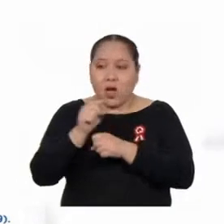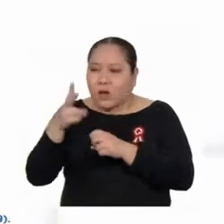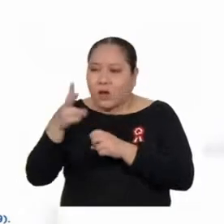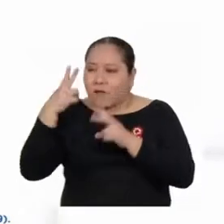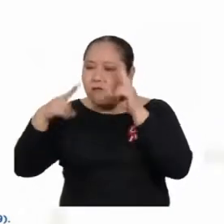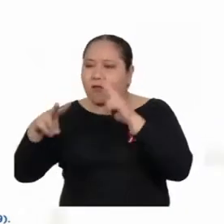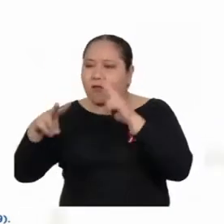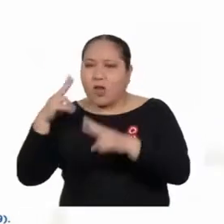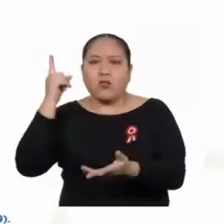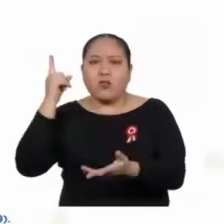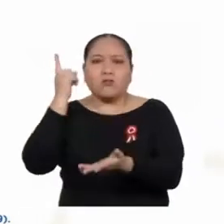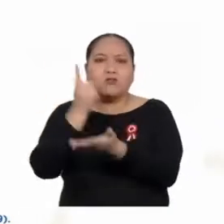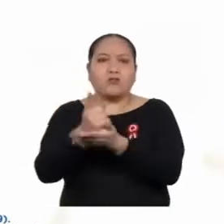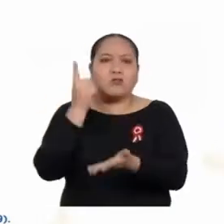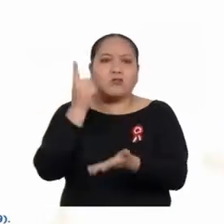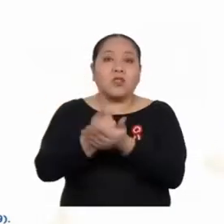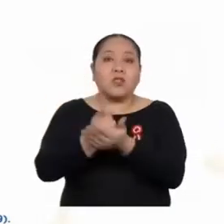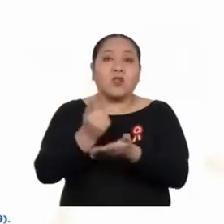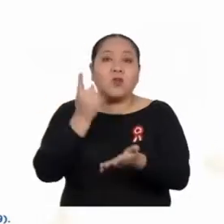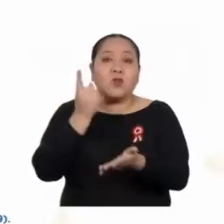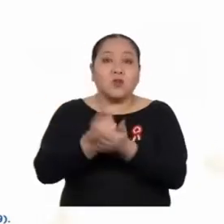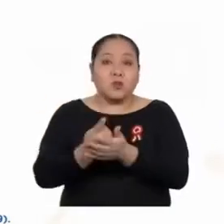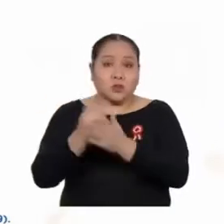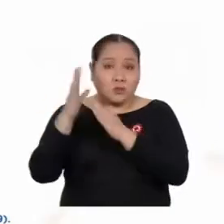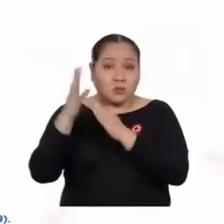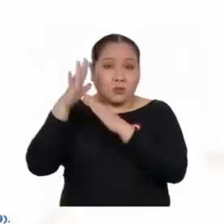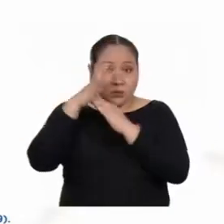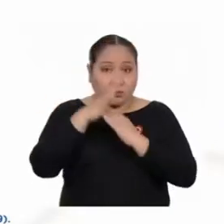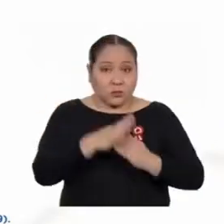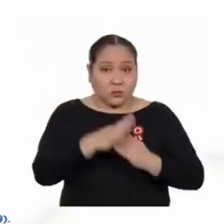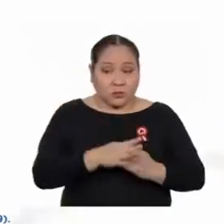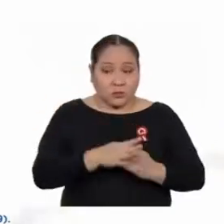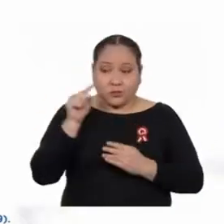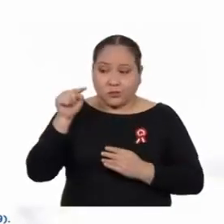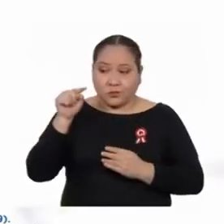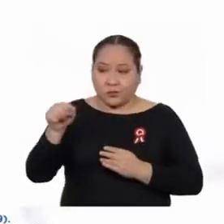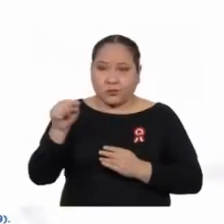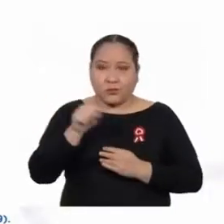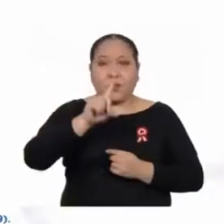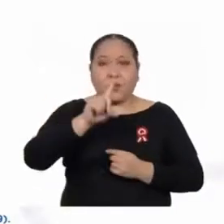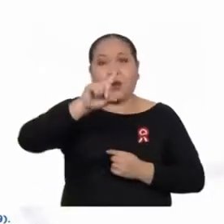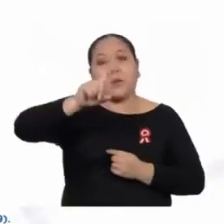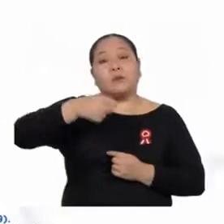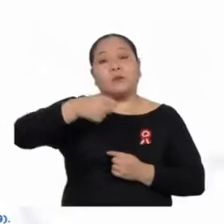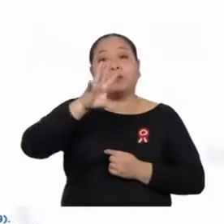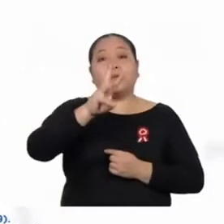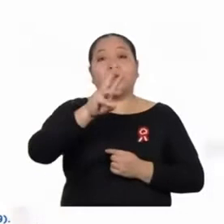de casos de discriminación. De ellos,